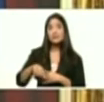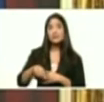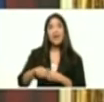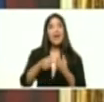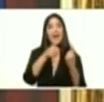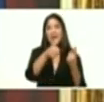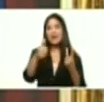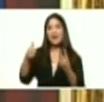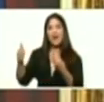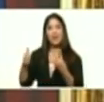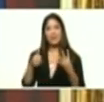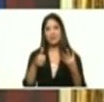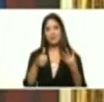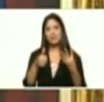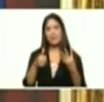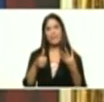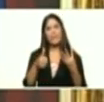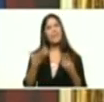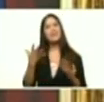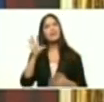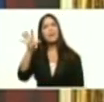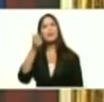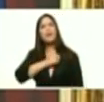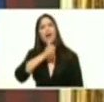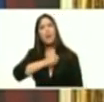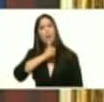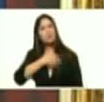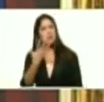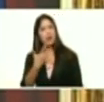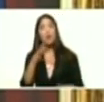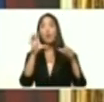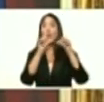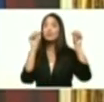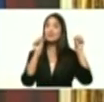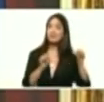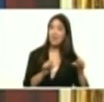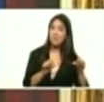rubros, ¿qué país aguanta eso? Es un sistema,